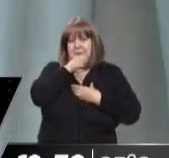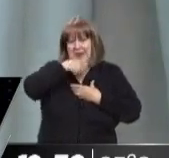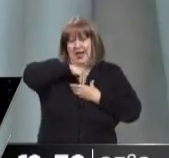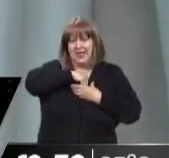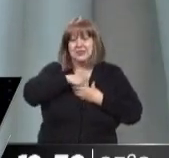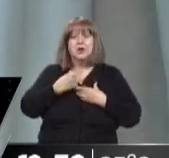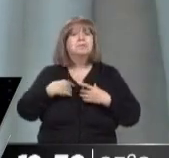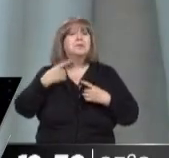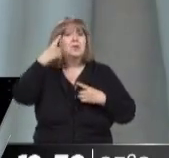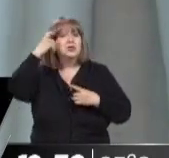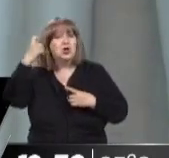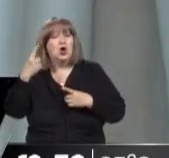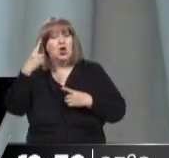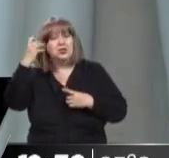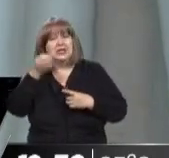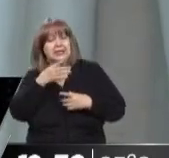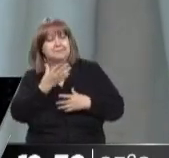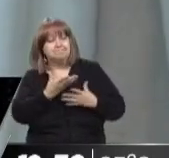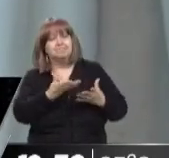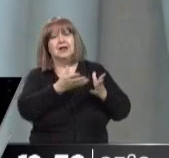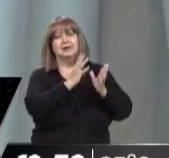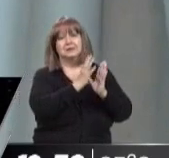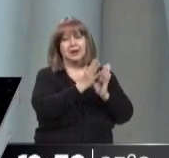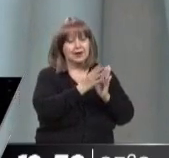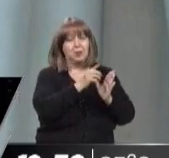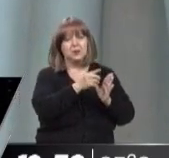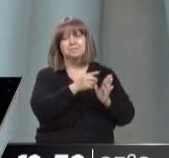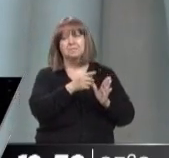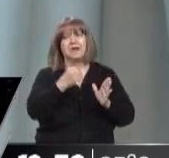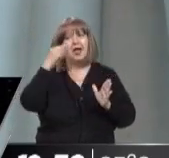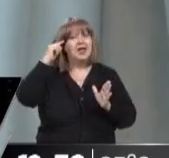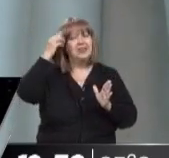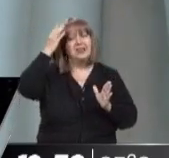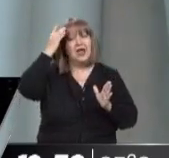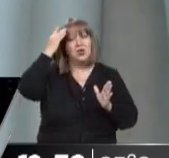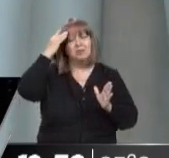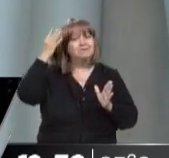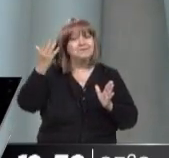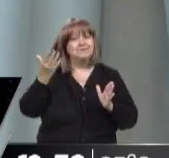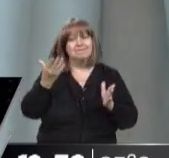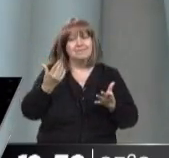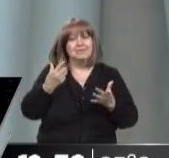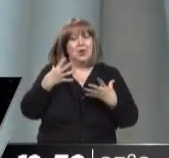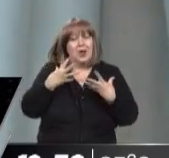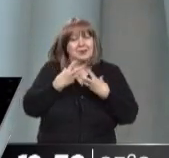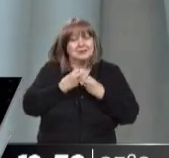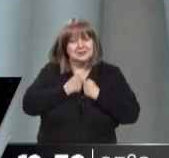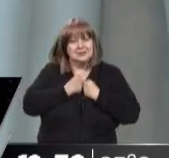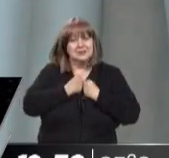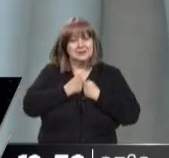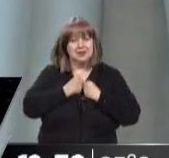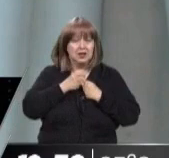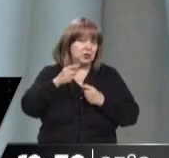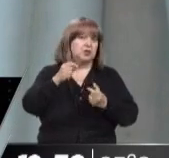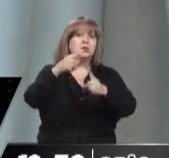constatado por los dos peritos que intervinieron en el juicio y ha sido de alguna manera digamos afirmando la